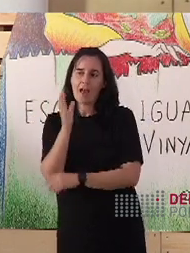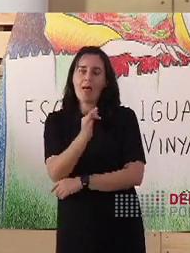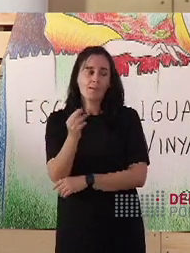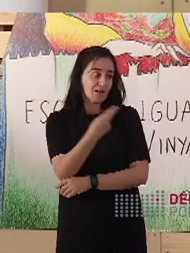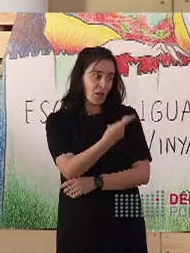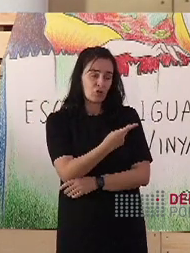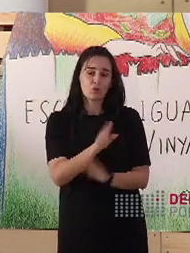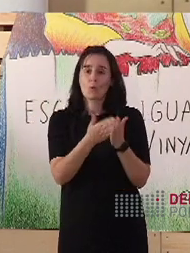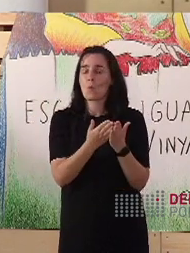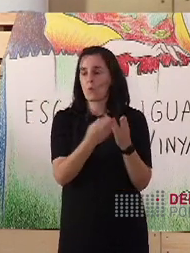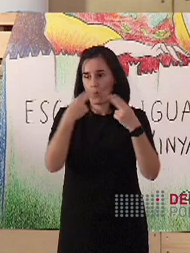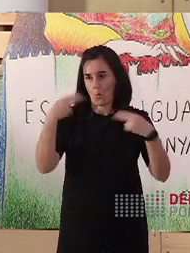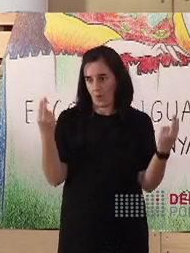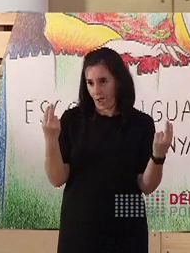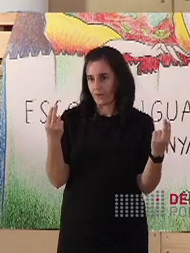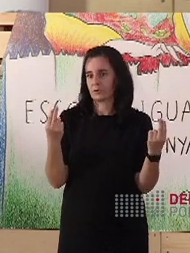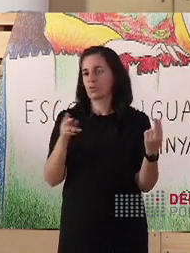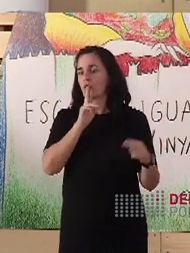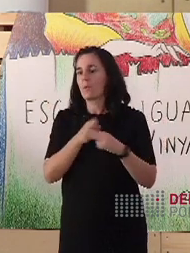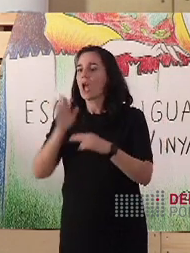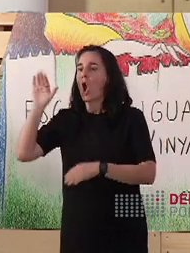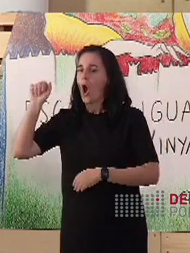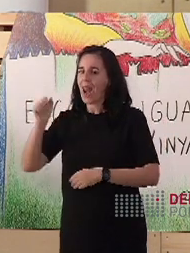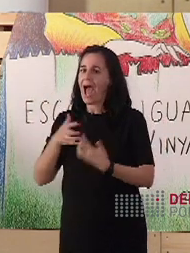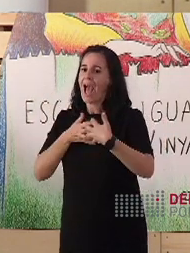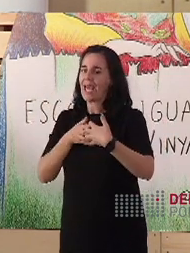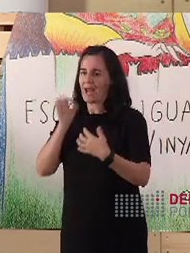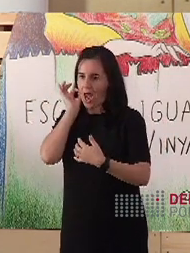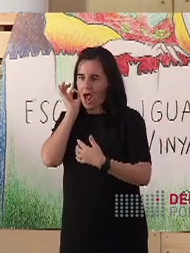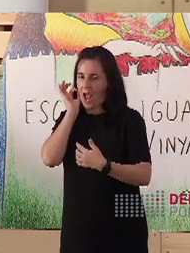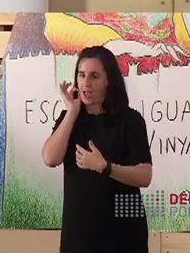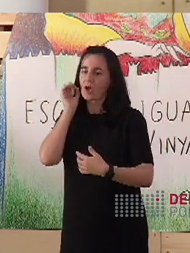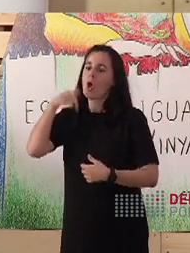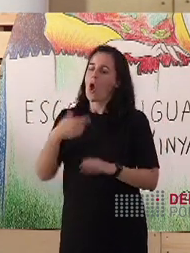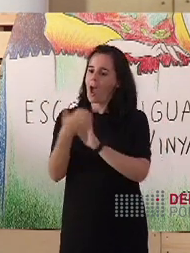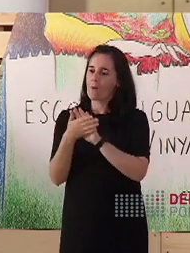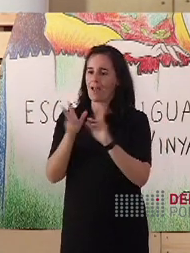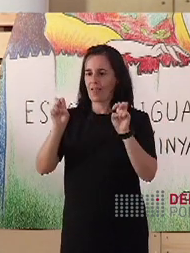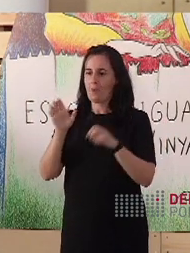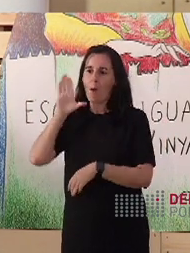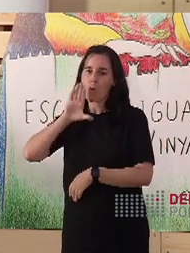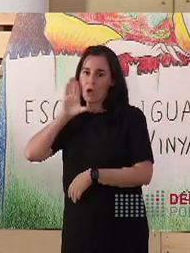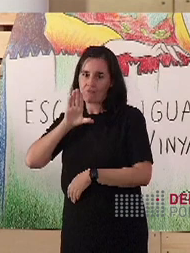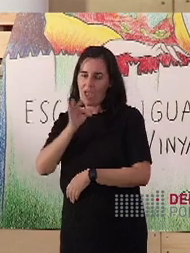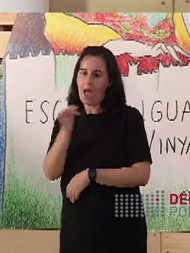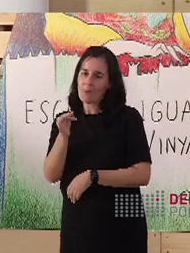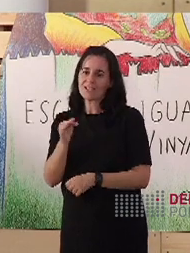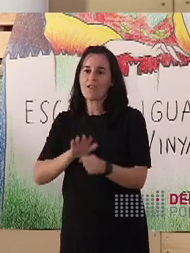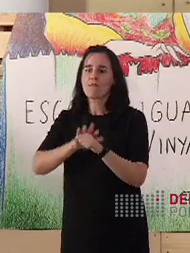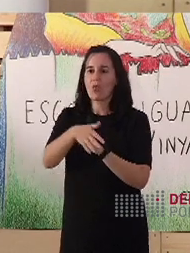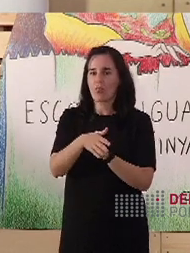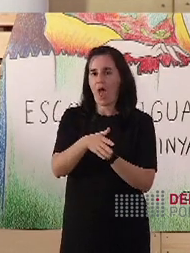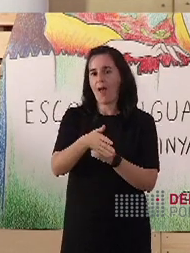Ola Guerrera. Bueno, xe veñen a falar sobre este tema, sobre pornografía e a influencia e a violencia